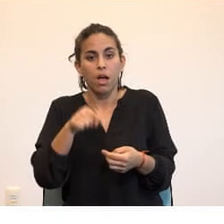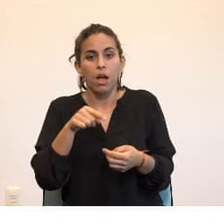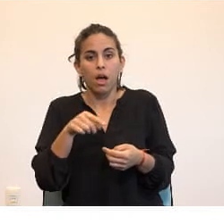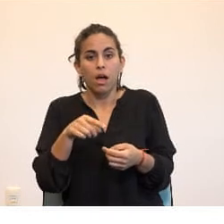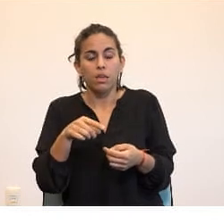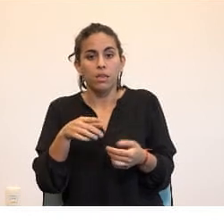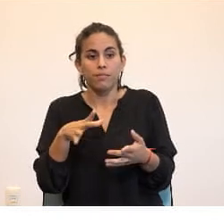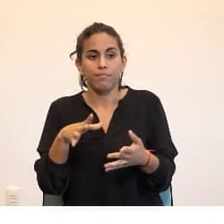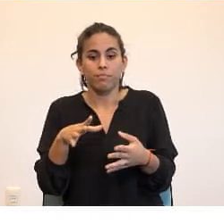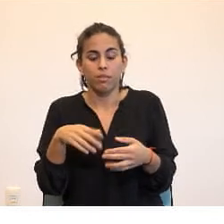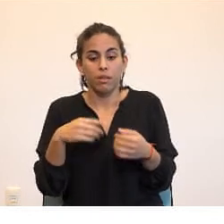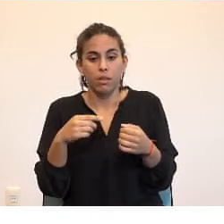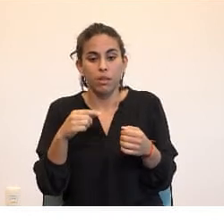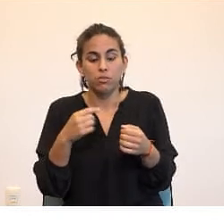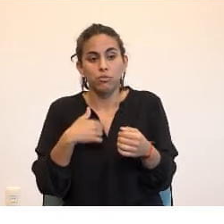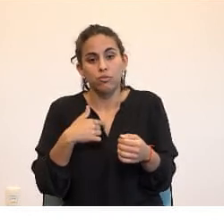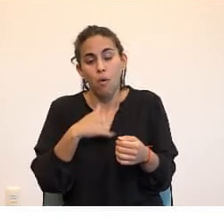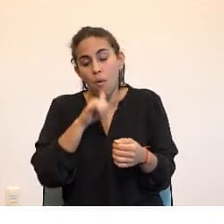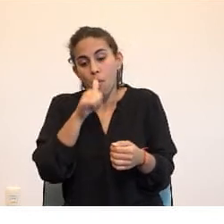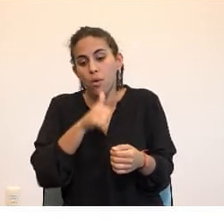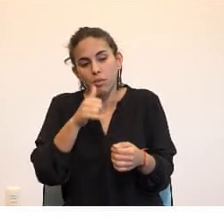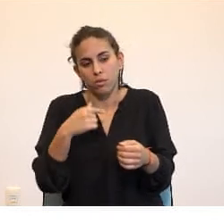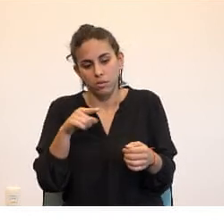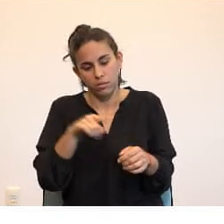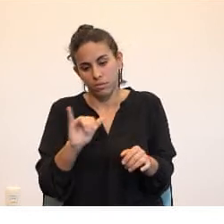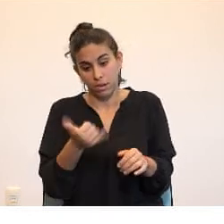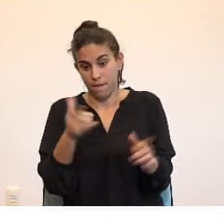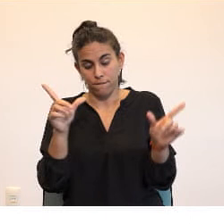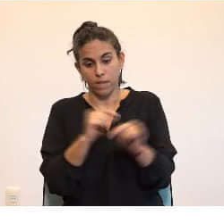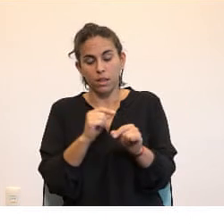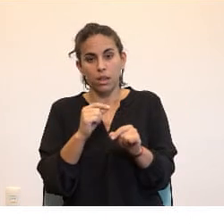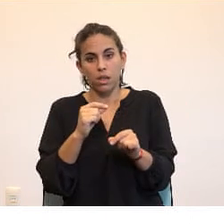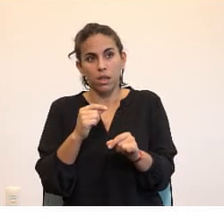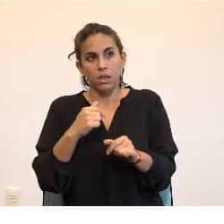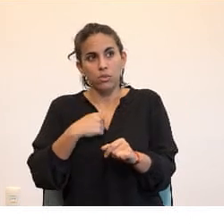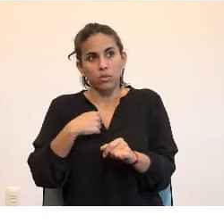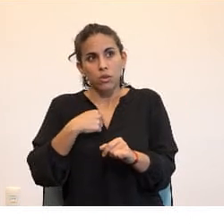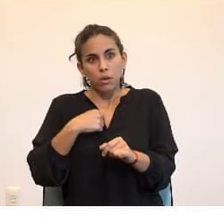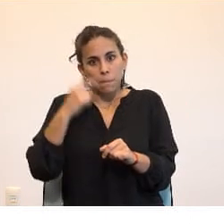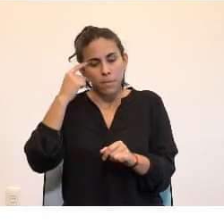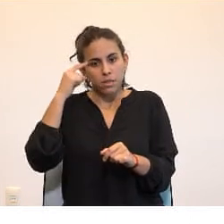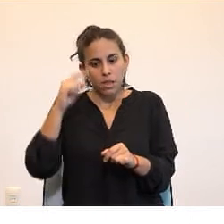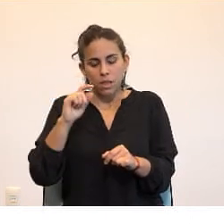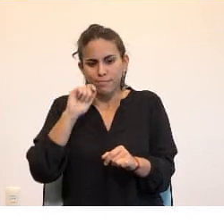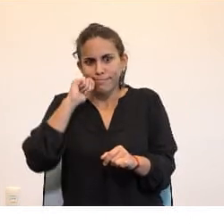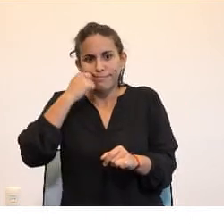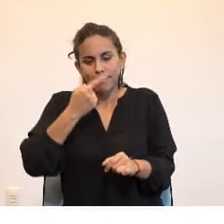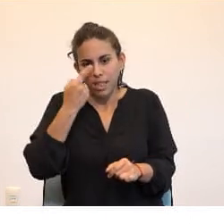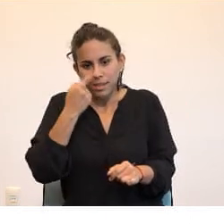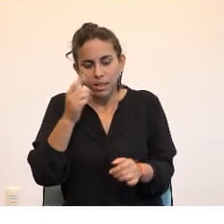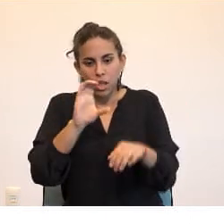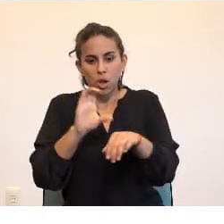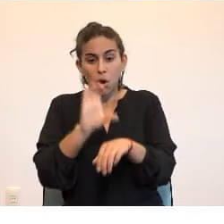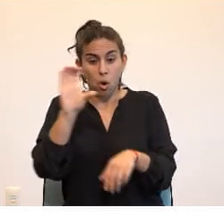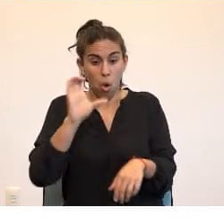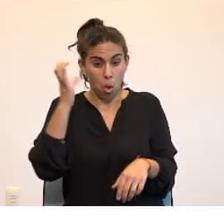las cosas. Pues os cuento, y con esto termino, algo que me pareció muy aleccionador. Cuando estuvimos en Colombia, en la ciudad de